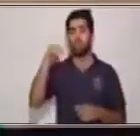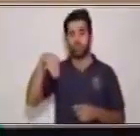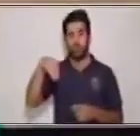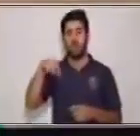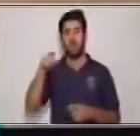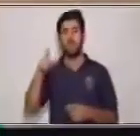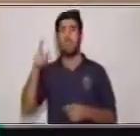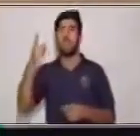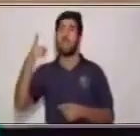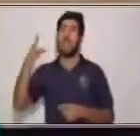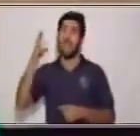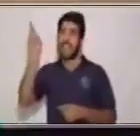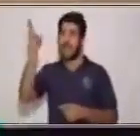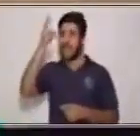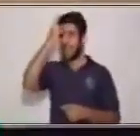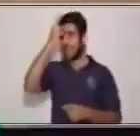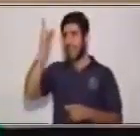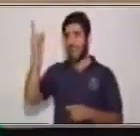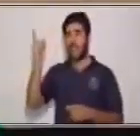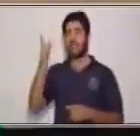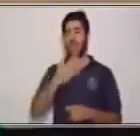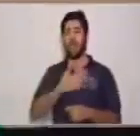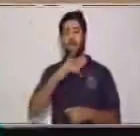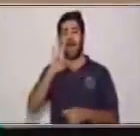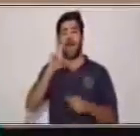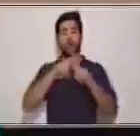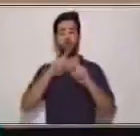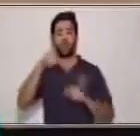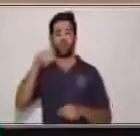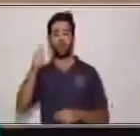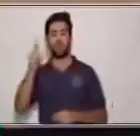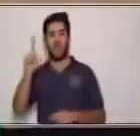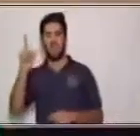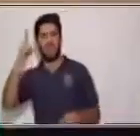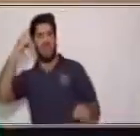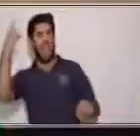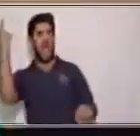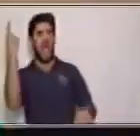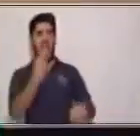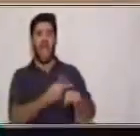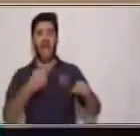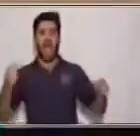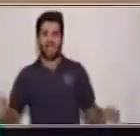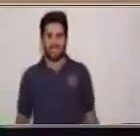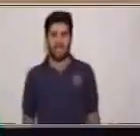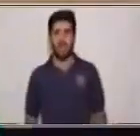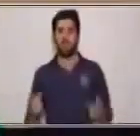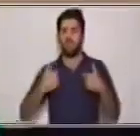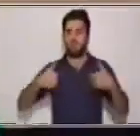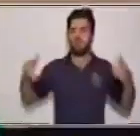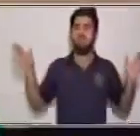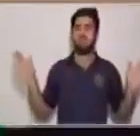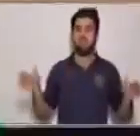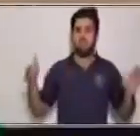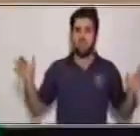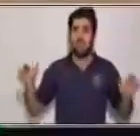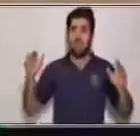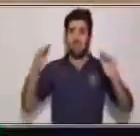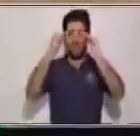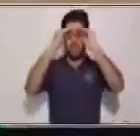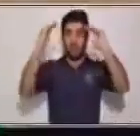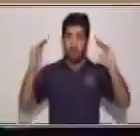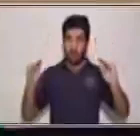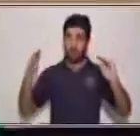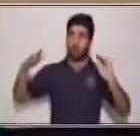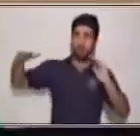por parte del rey Uxmal. Los chom eran pájaros con plumajes de colores que sobrevolaban el palacio del rey